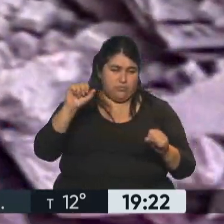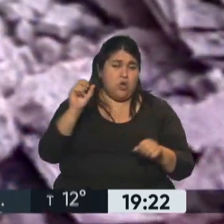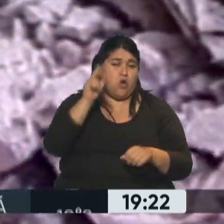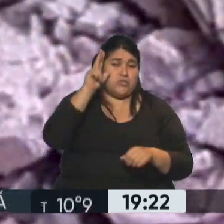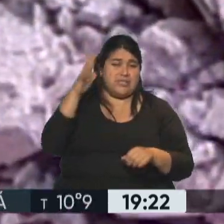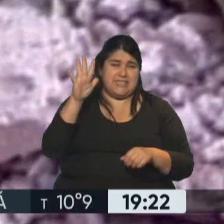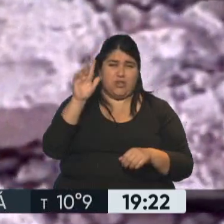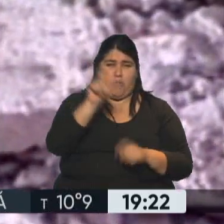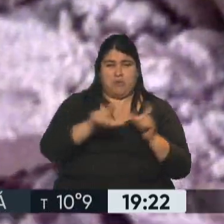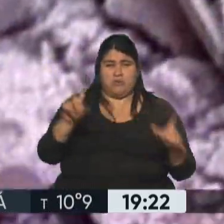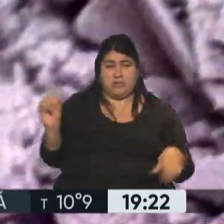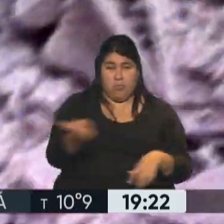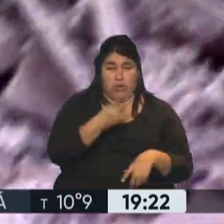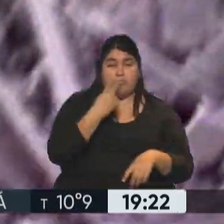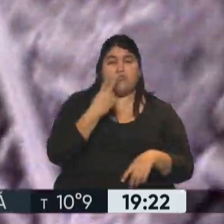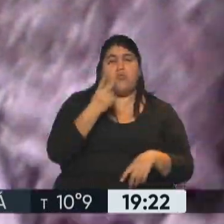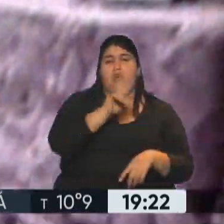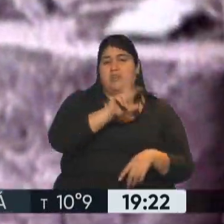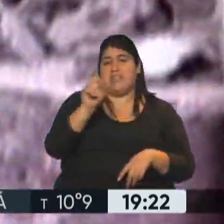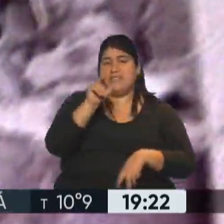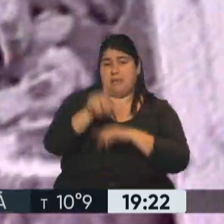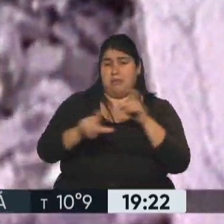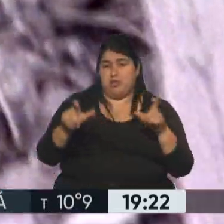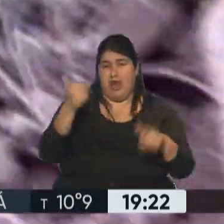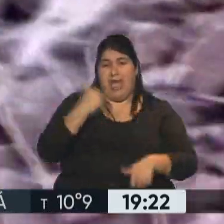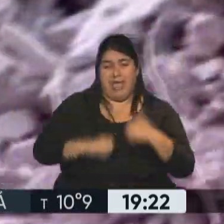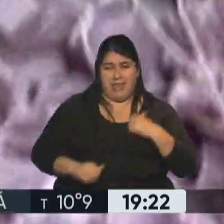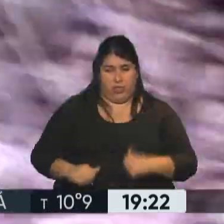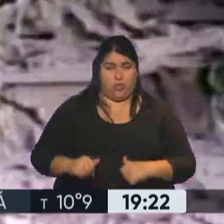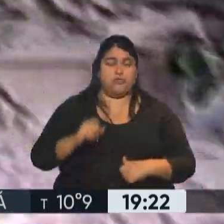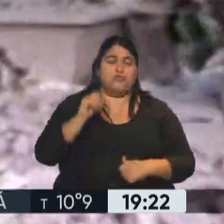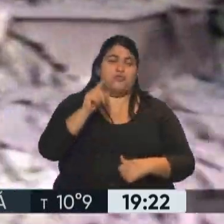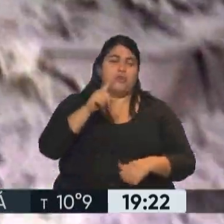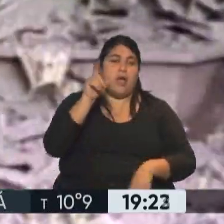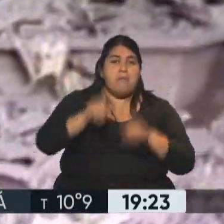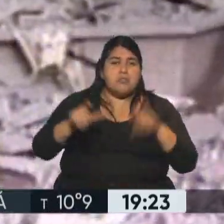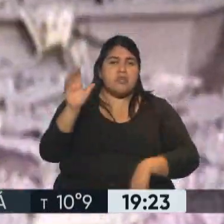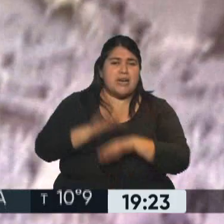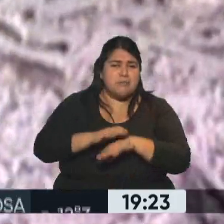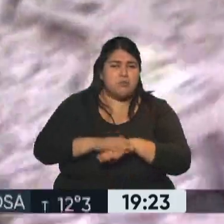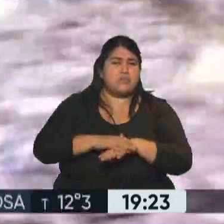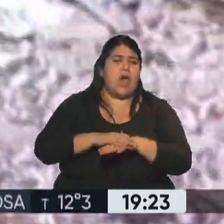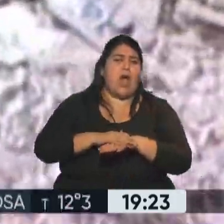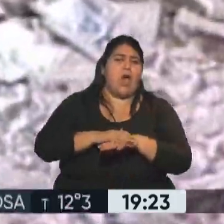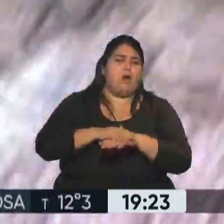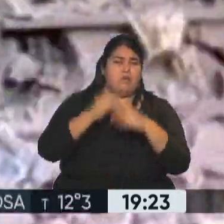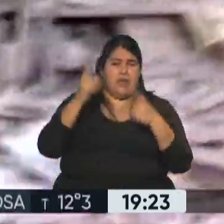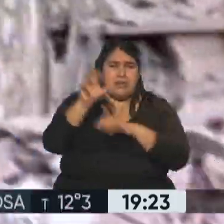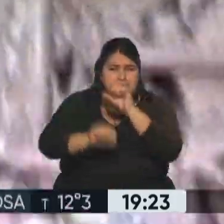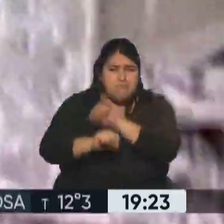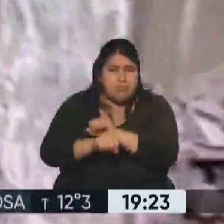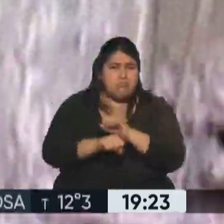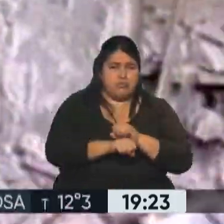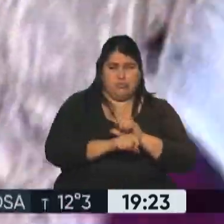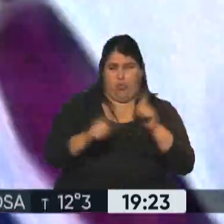muertos y más de 300 heridos. Todavía no hay culpables responsables, todavía no hay justicia. El homenaje